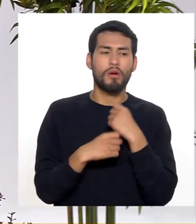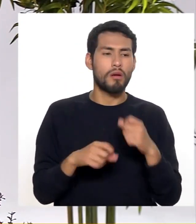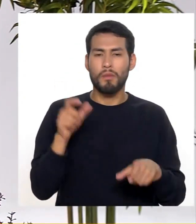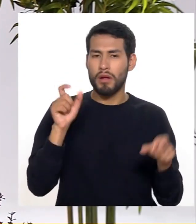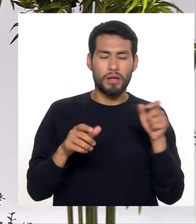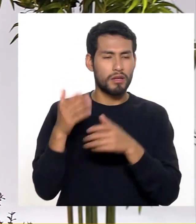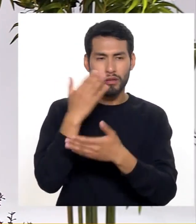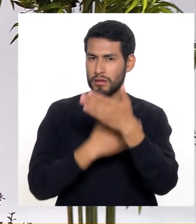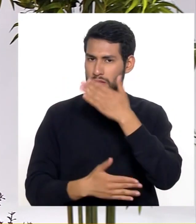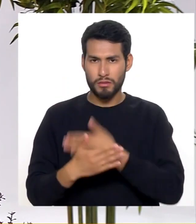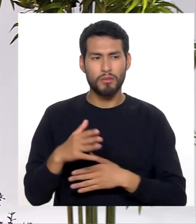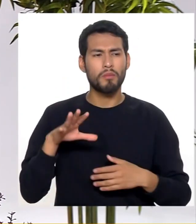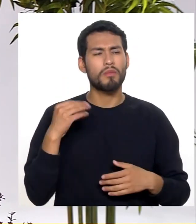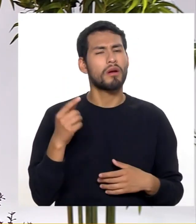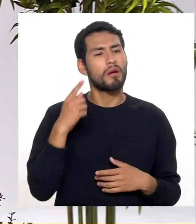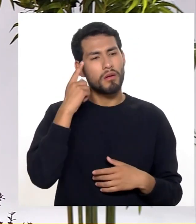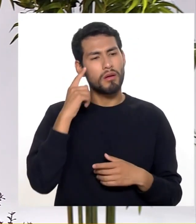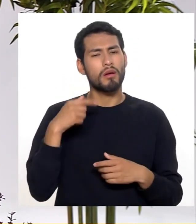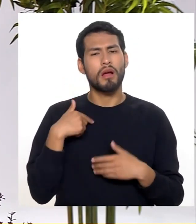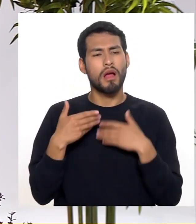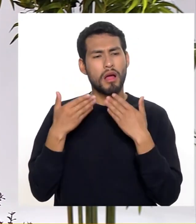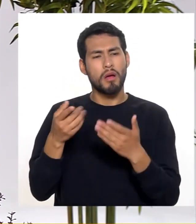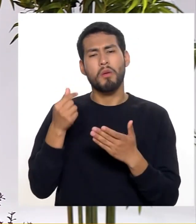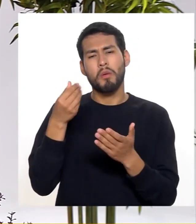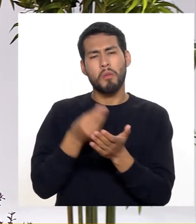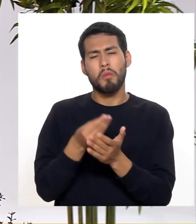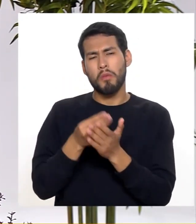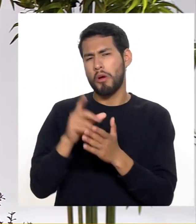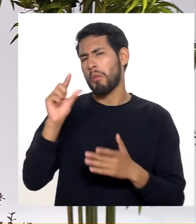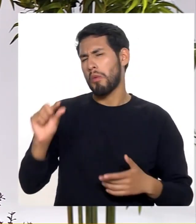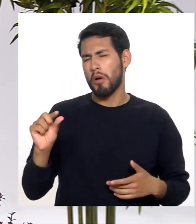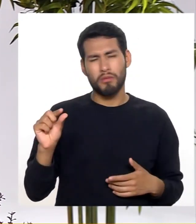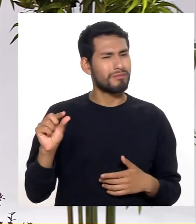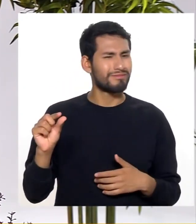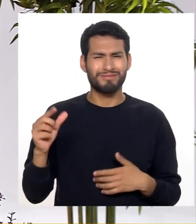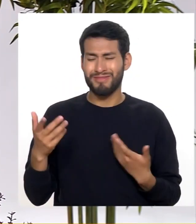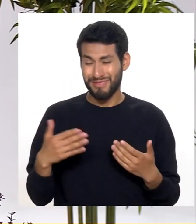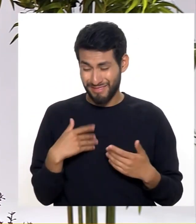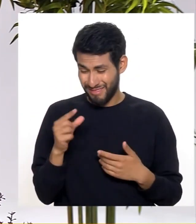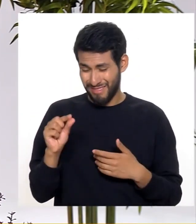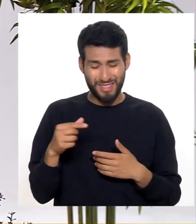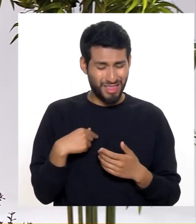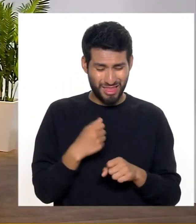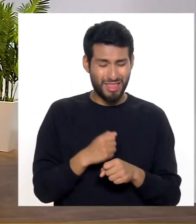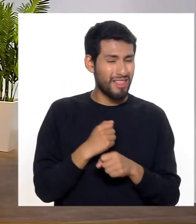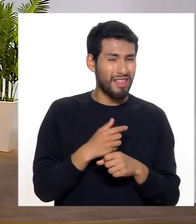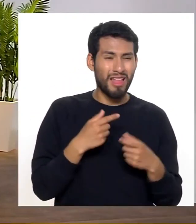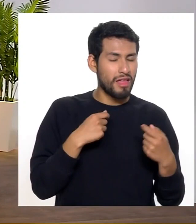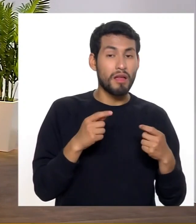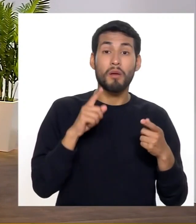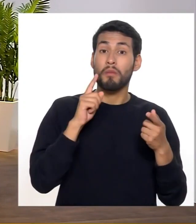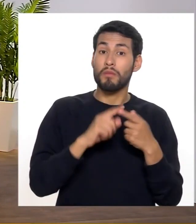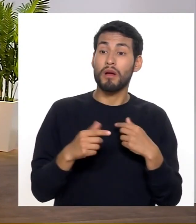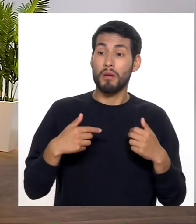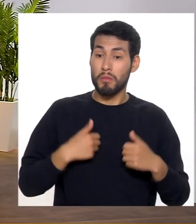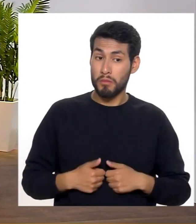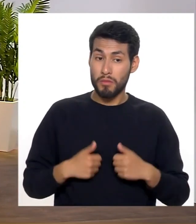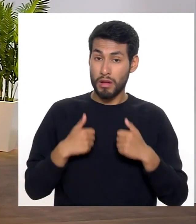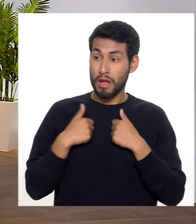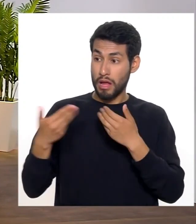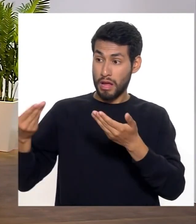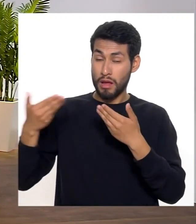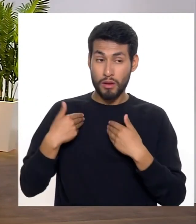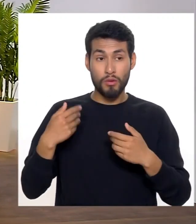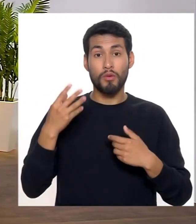una persona con discapacidad, porque generalmente les dan un sueldo mínimo, ¿no? Puedan sostener un departamento, pero ya dándonos las viviendas,